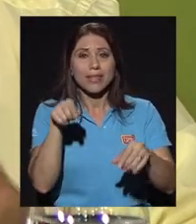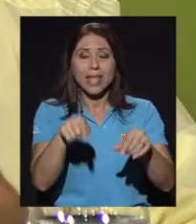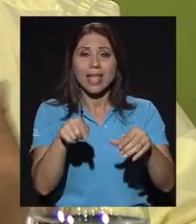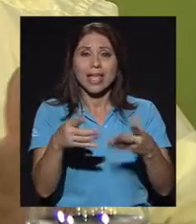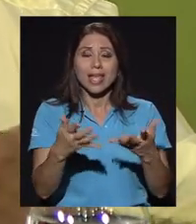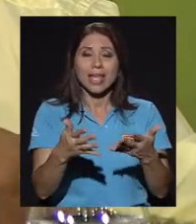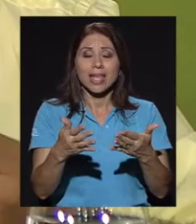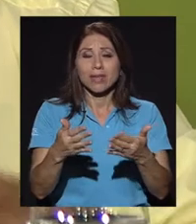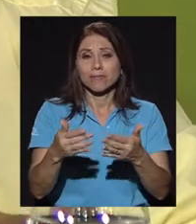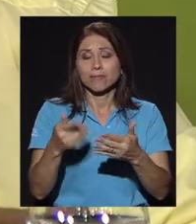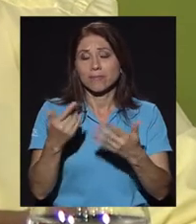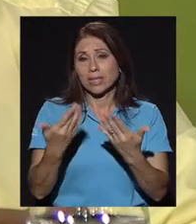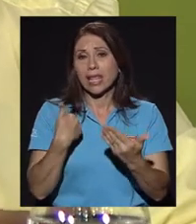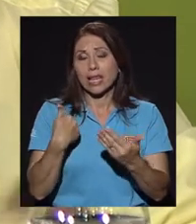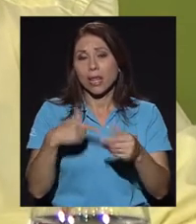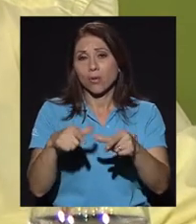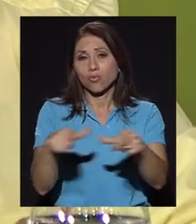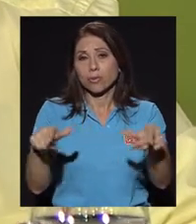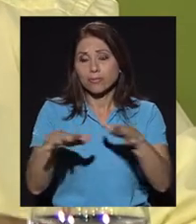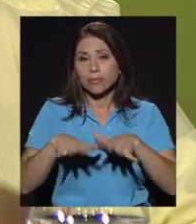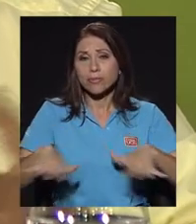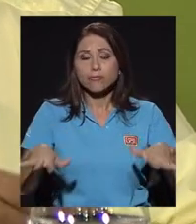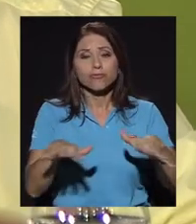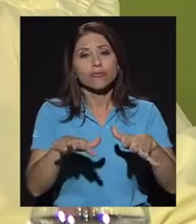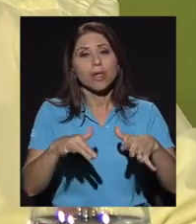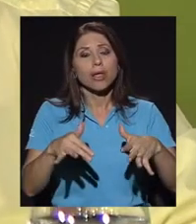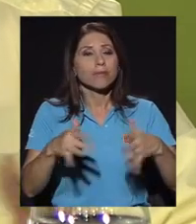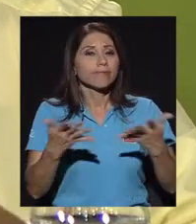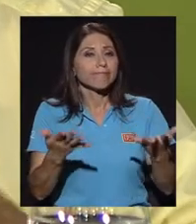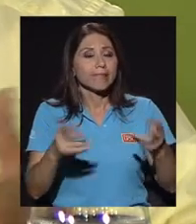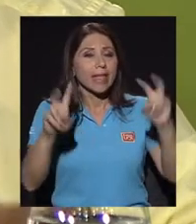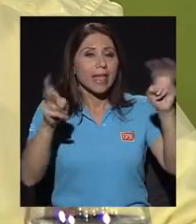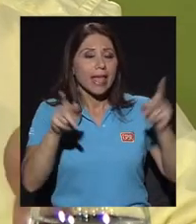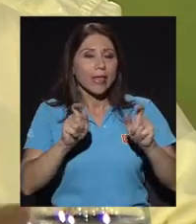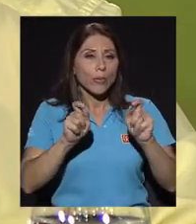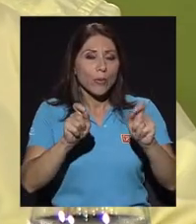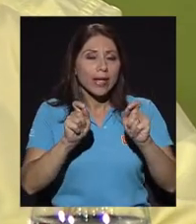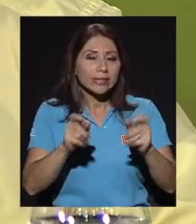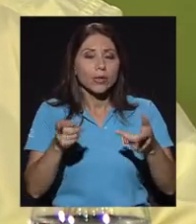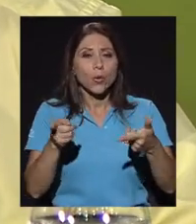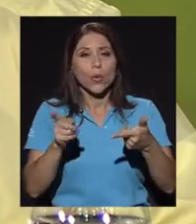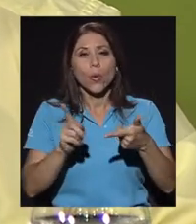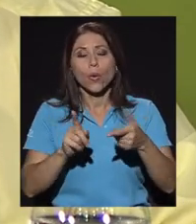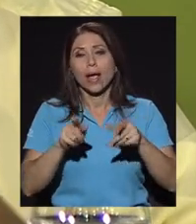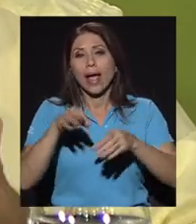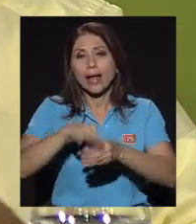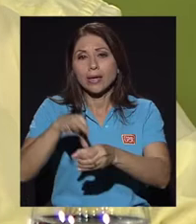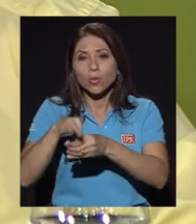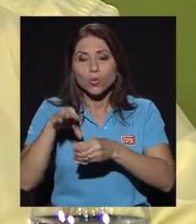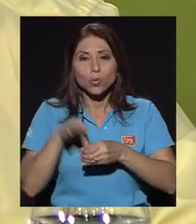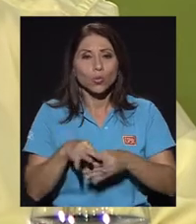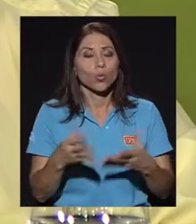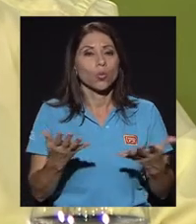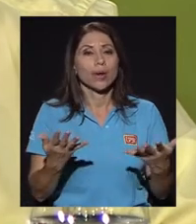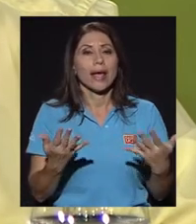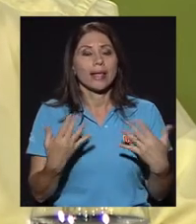en una área en común, para en educación, en agricultura, en